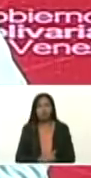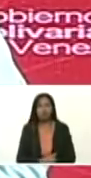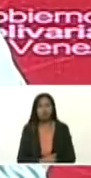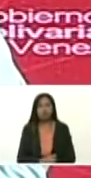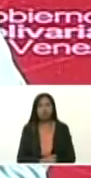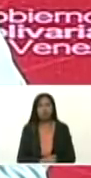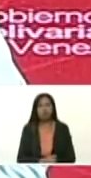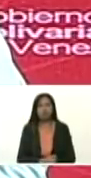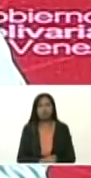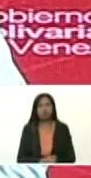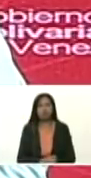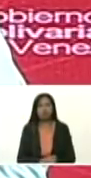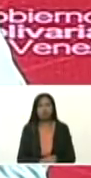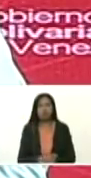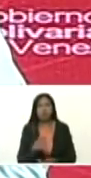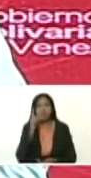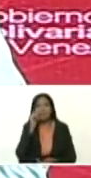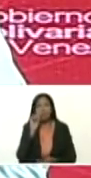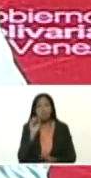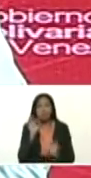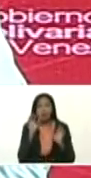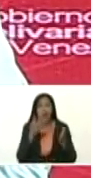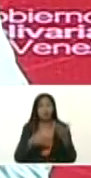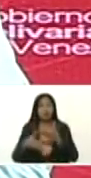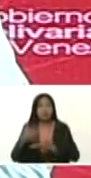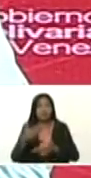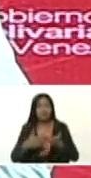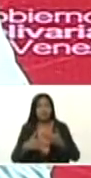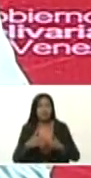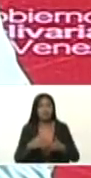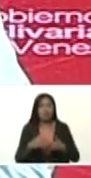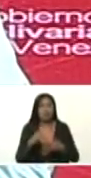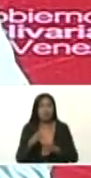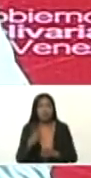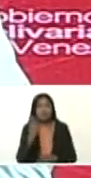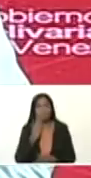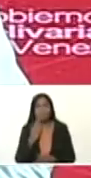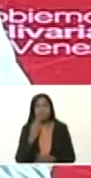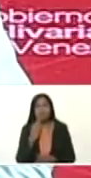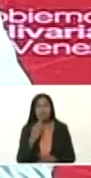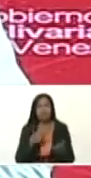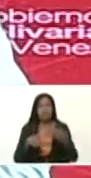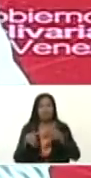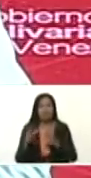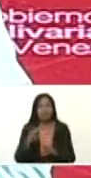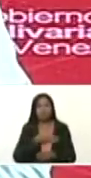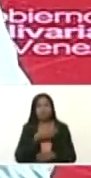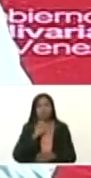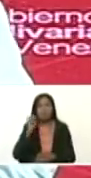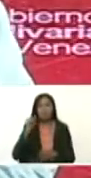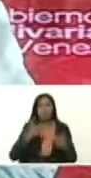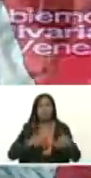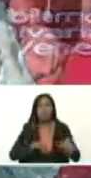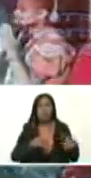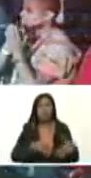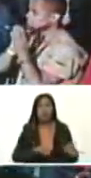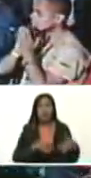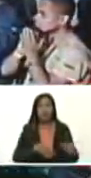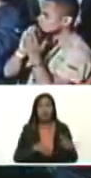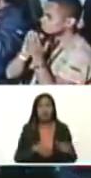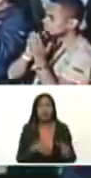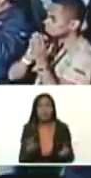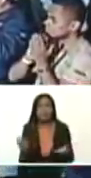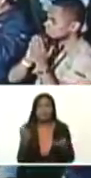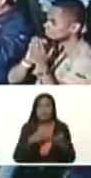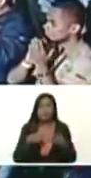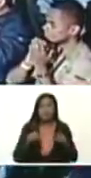Jesús Rivero tiene que estar al servicio de este experimento de construcción del socialismo en Guayana.